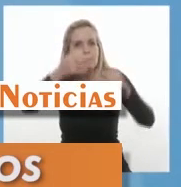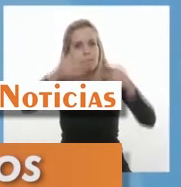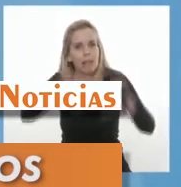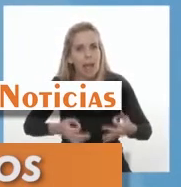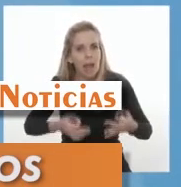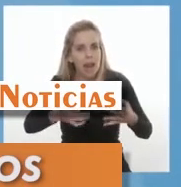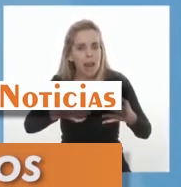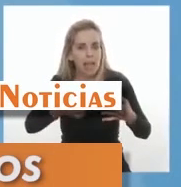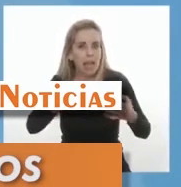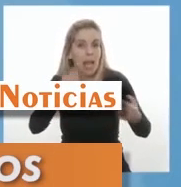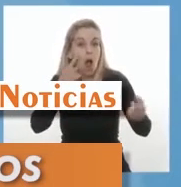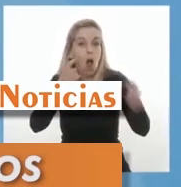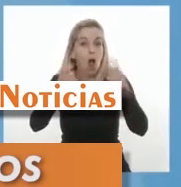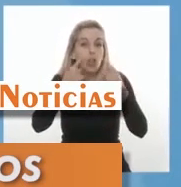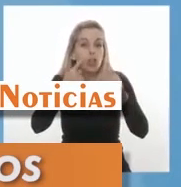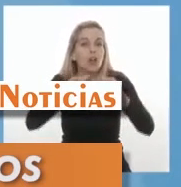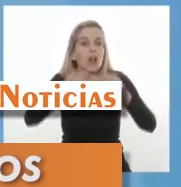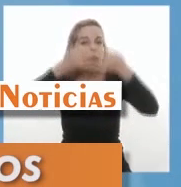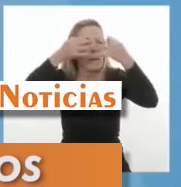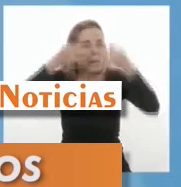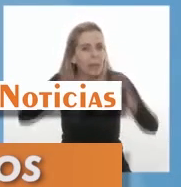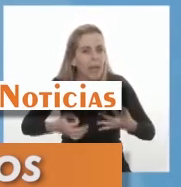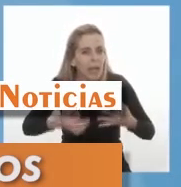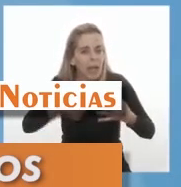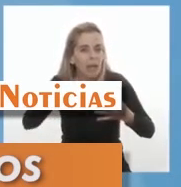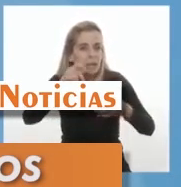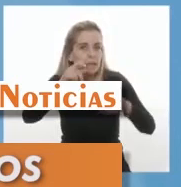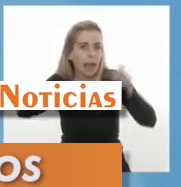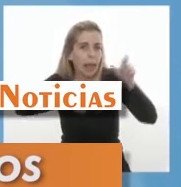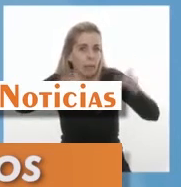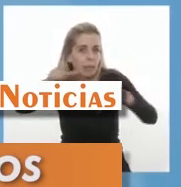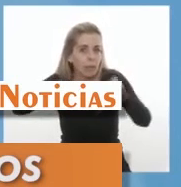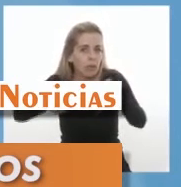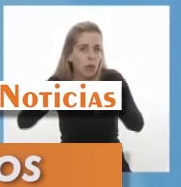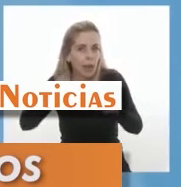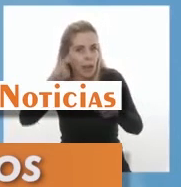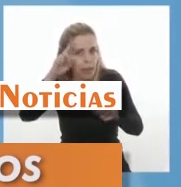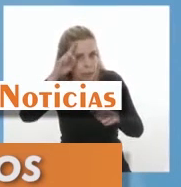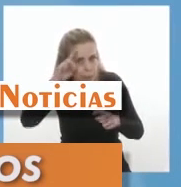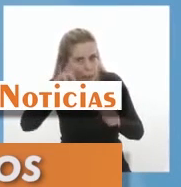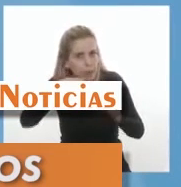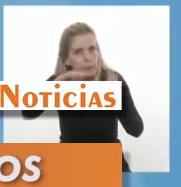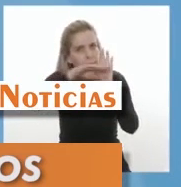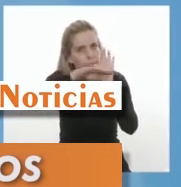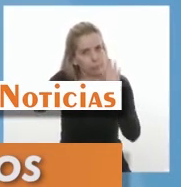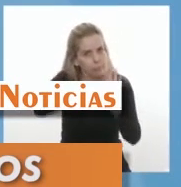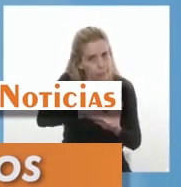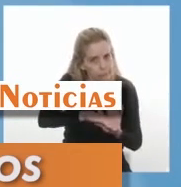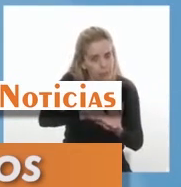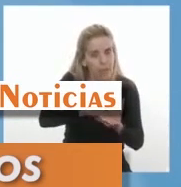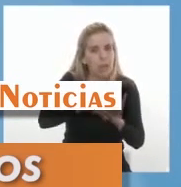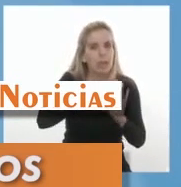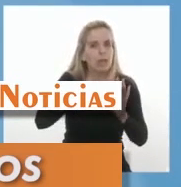uno apela nuevamente, ¿no? A la calma de las personas, de los vecinos, a que tratemos de estar tranquilos. Digo, entendiendo lo difícil que es,